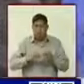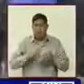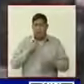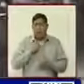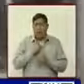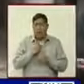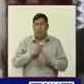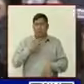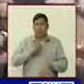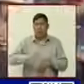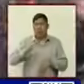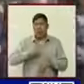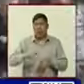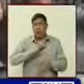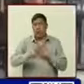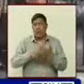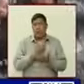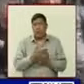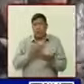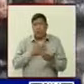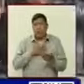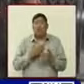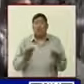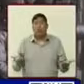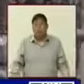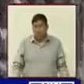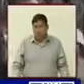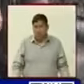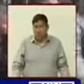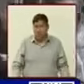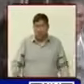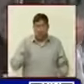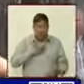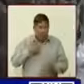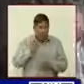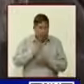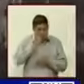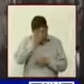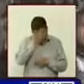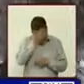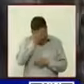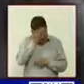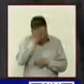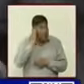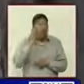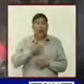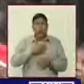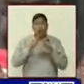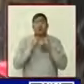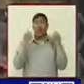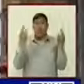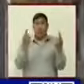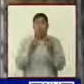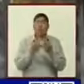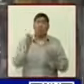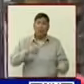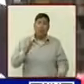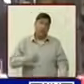está vacío. Y con todo esto, ¿dónde voy a ir con todo mi trabajo? Este es su taller. Este es mi taller de